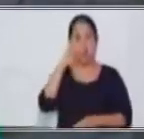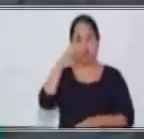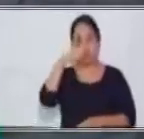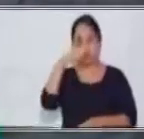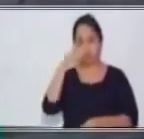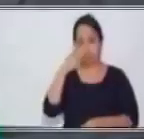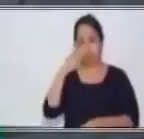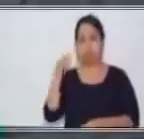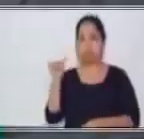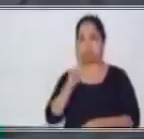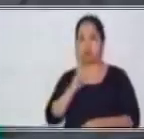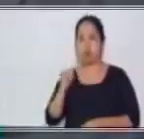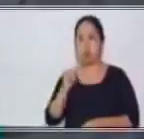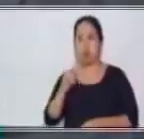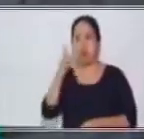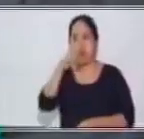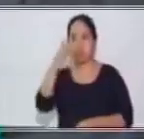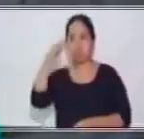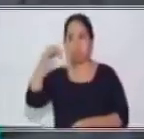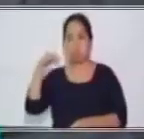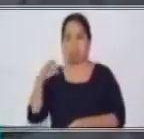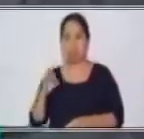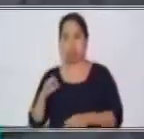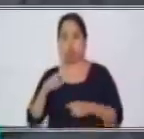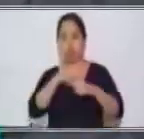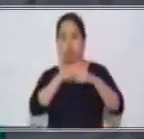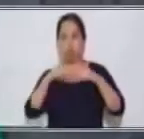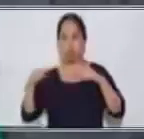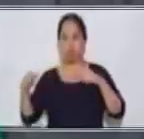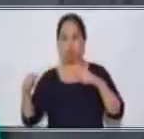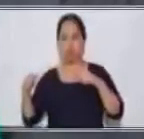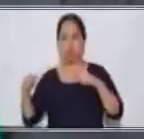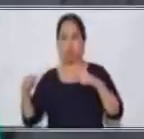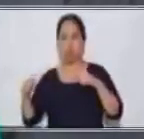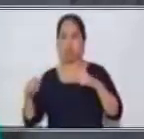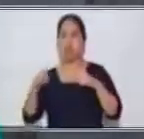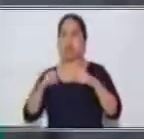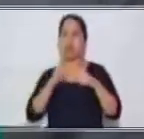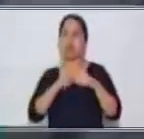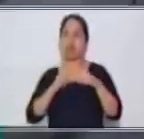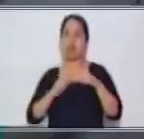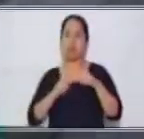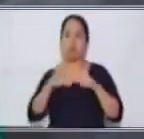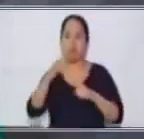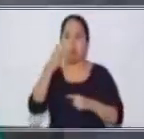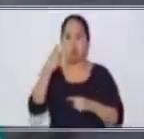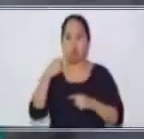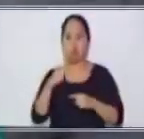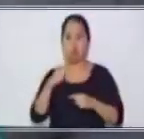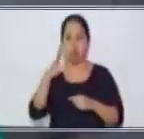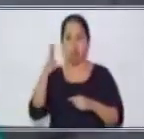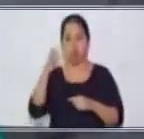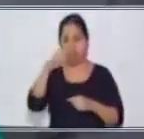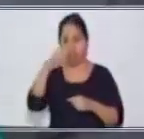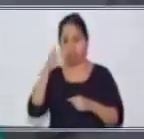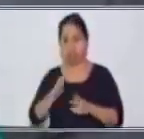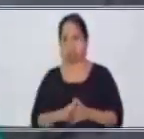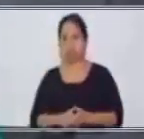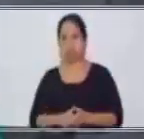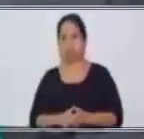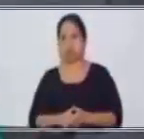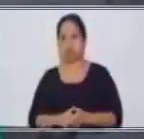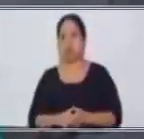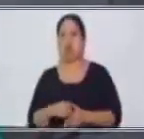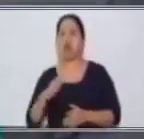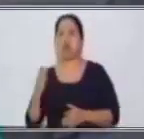al seno de beta dividido el coseno de beta. ¿A qué va a ser igual a esto? A